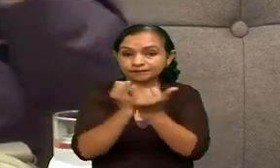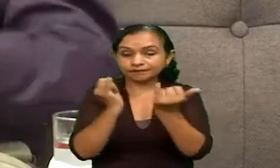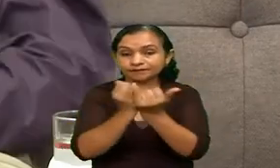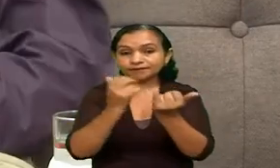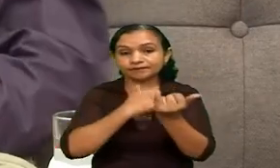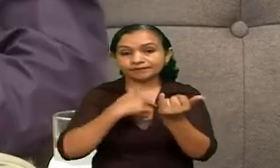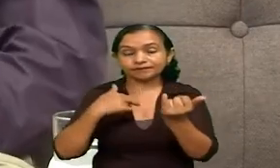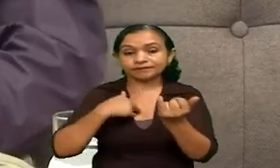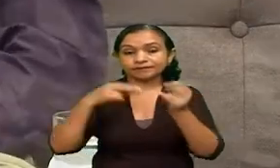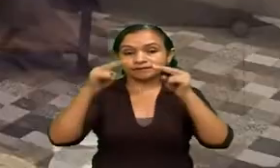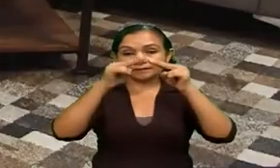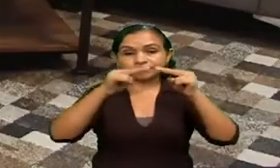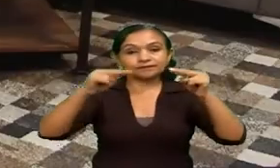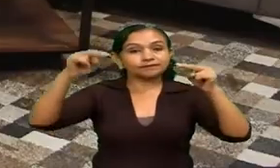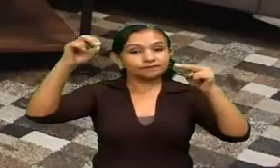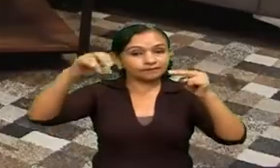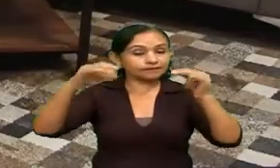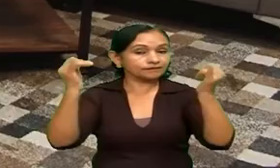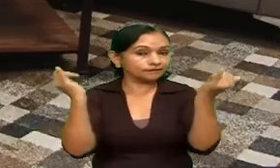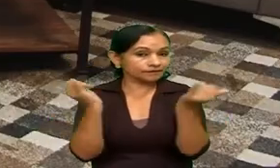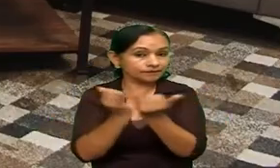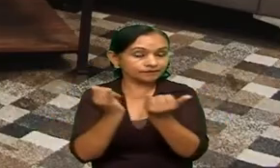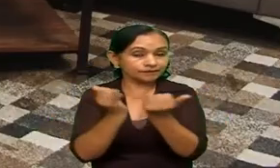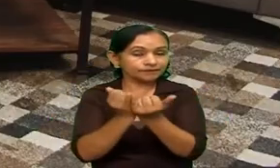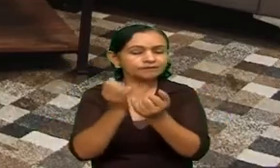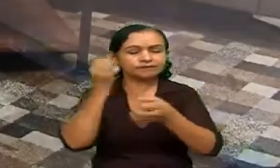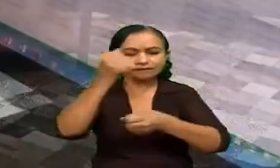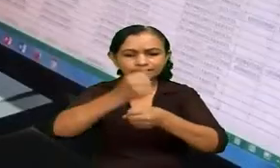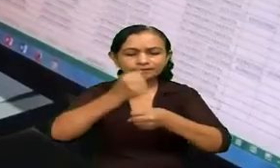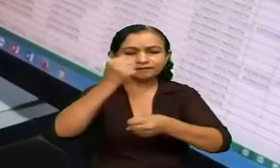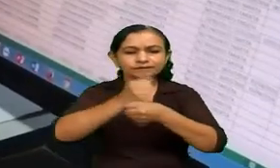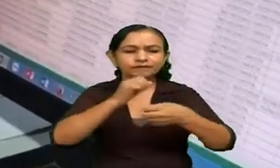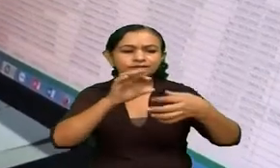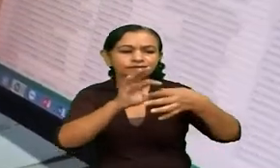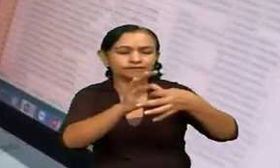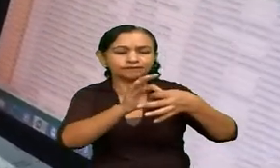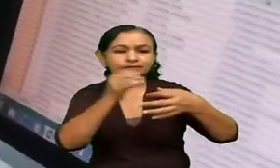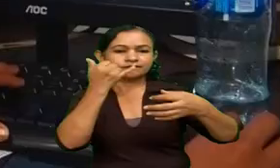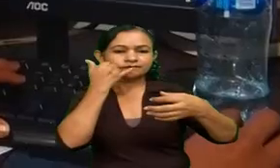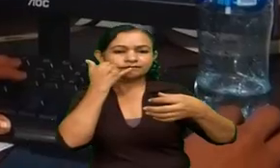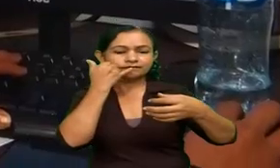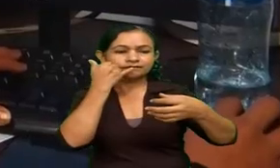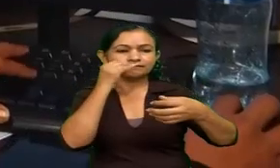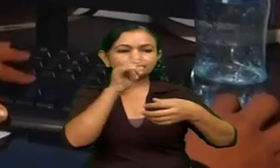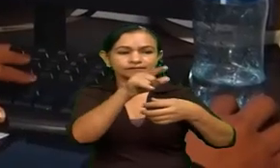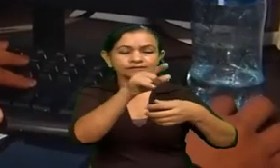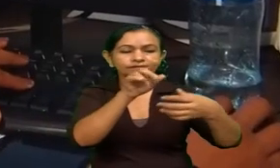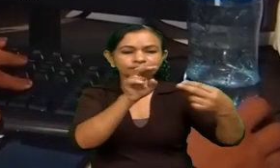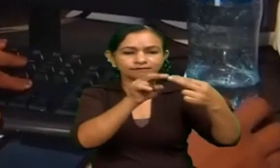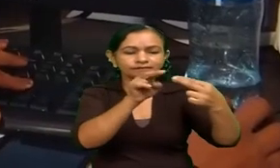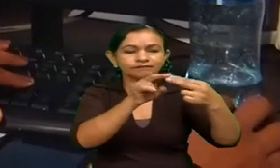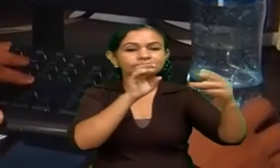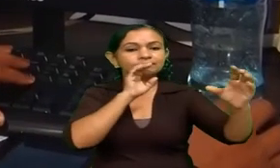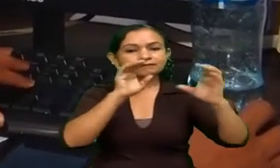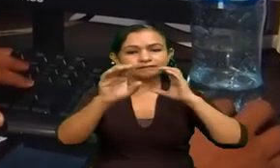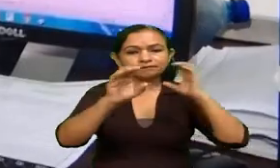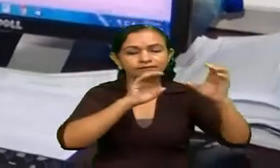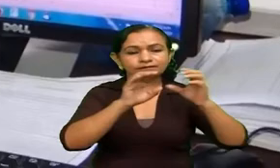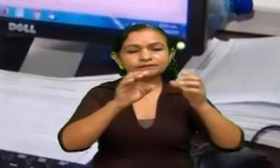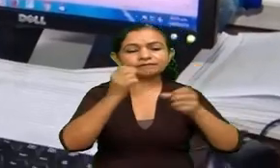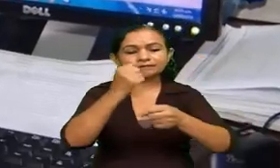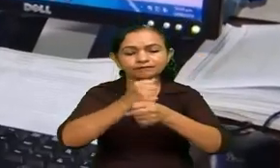pasado en energía. Entonces, ahí hemos trabajado de la mano con Telcor, que es el regulador, ¿verdad?, de las comunicaciones, y hemos